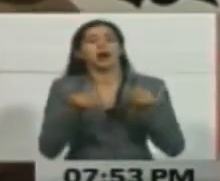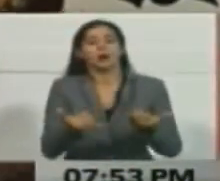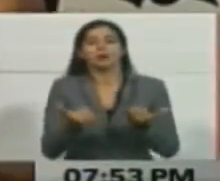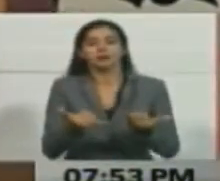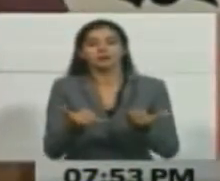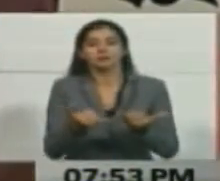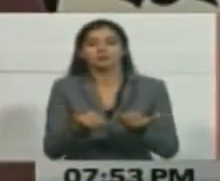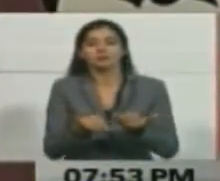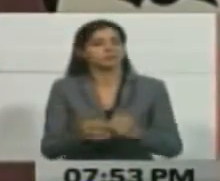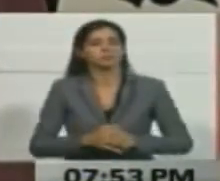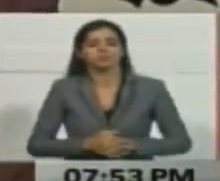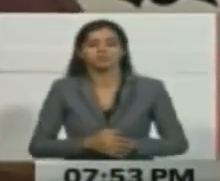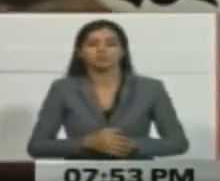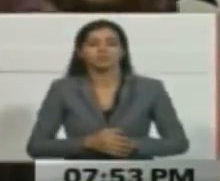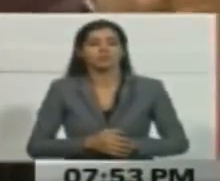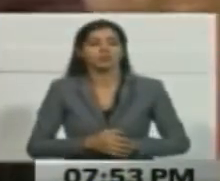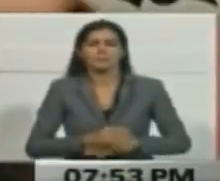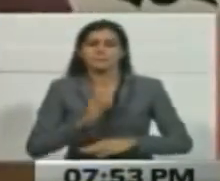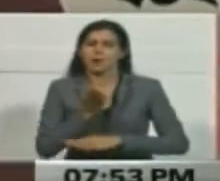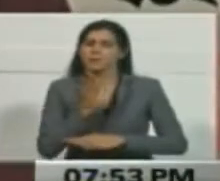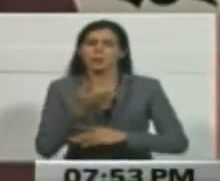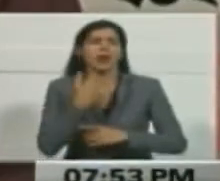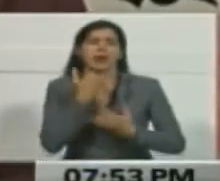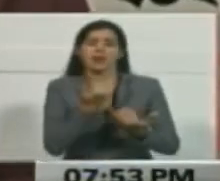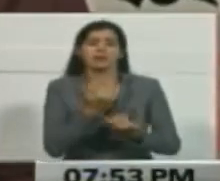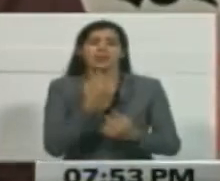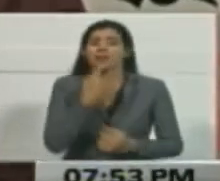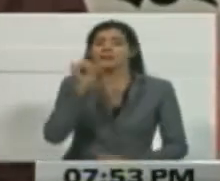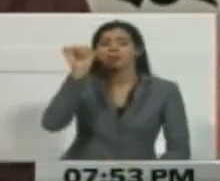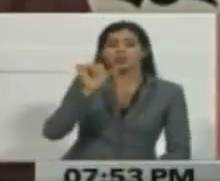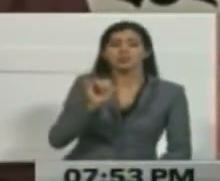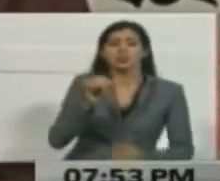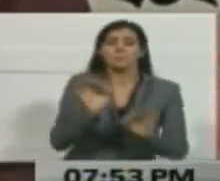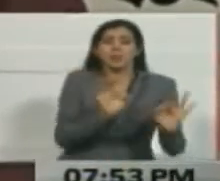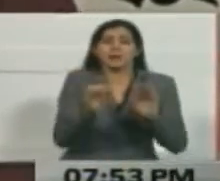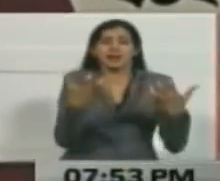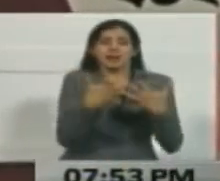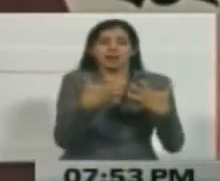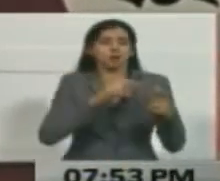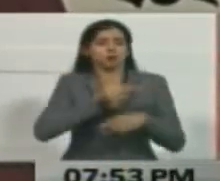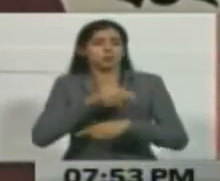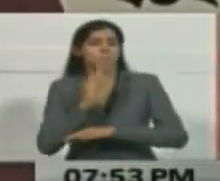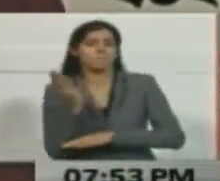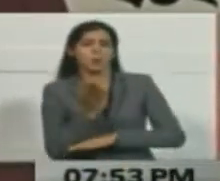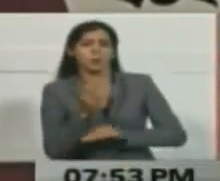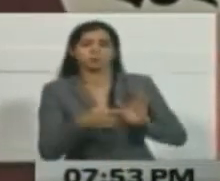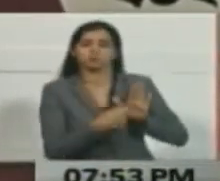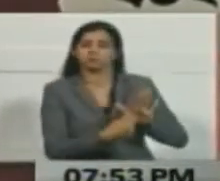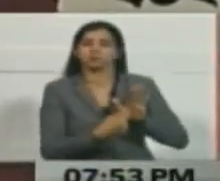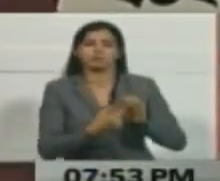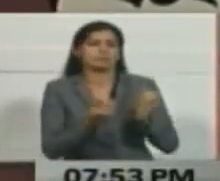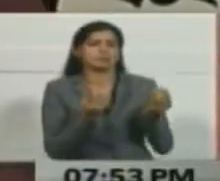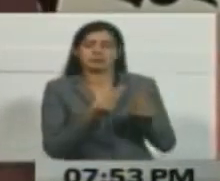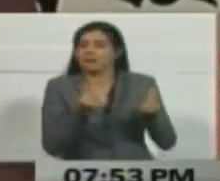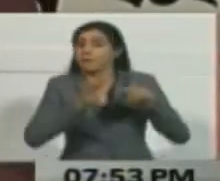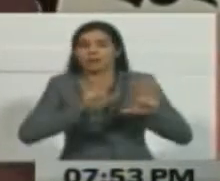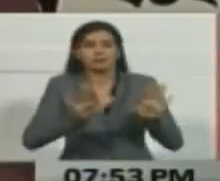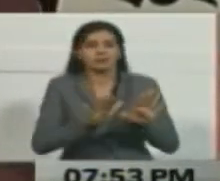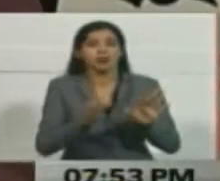quitando el argumento con el que lograron esa circunstancial victoria electoral en el mes de diciembre. Esa es la